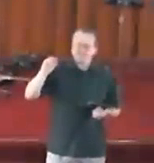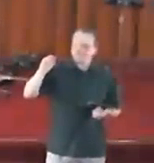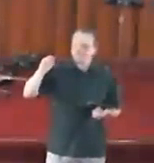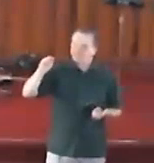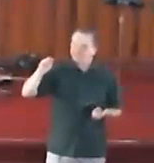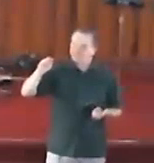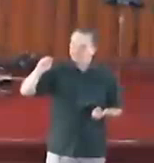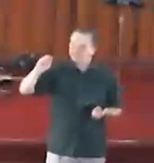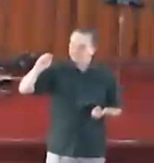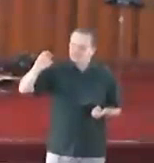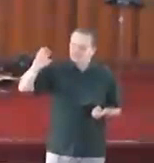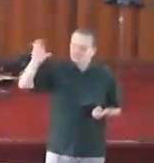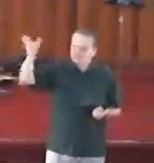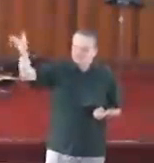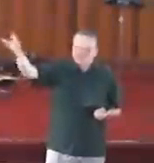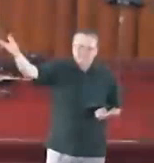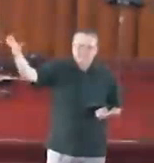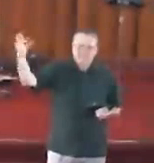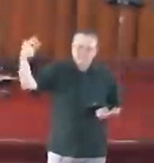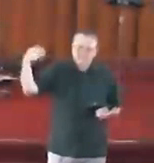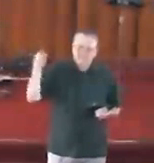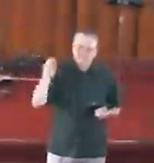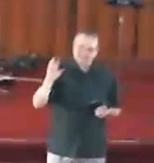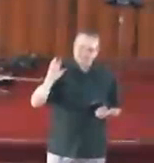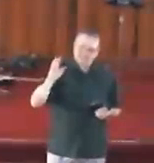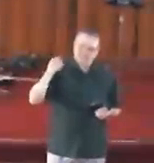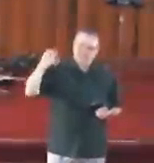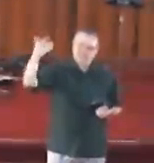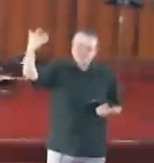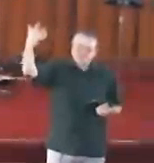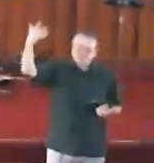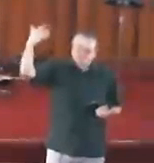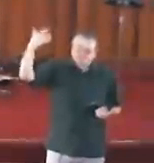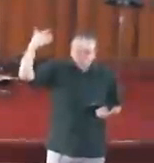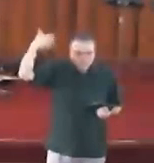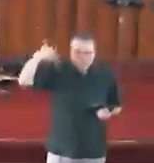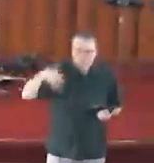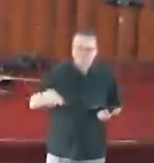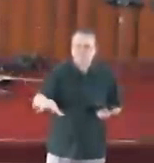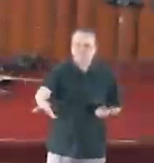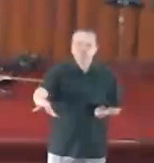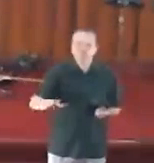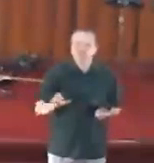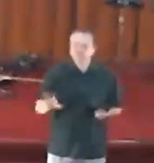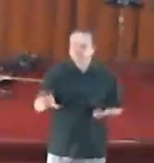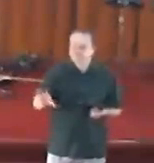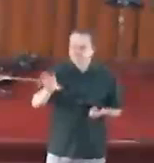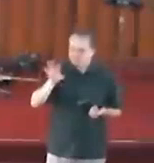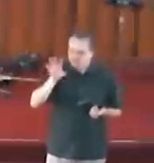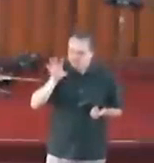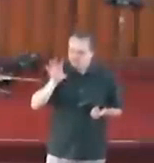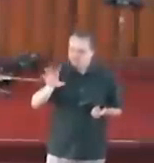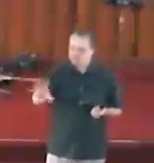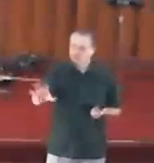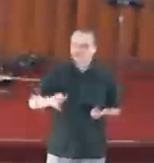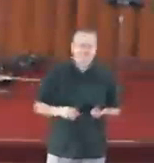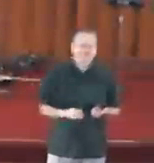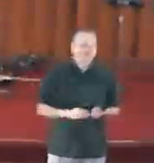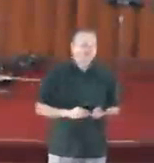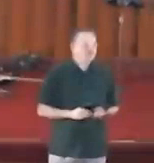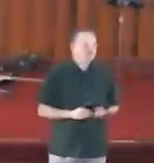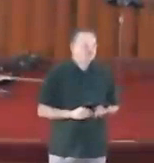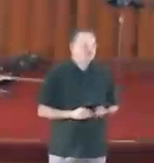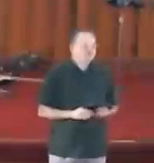de el canal, depende solamente de él para ungir a